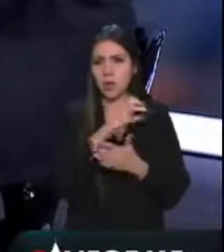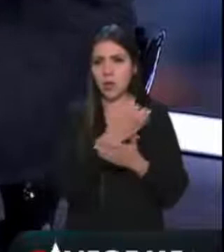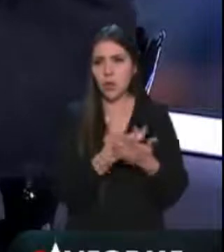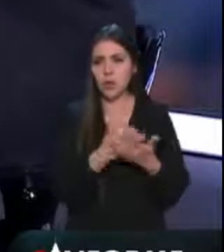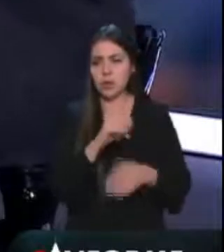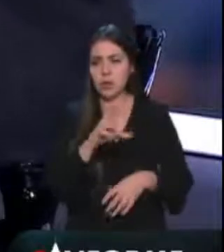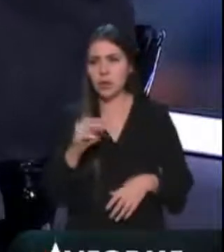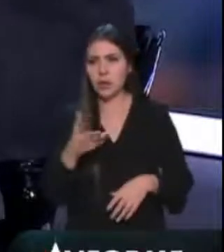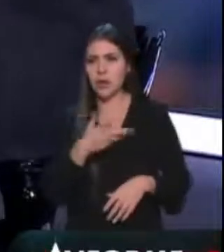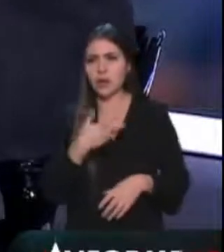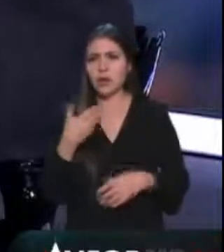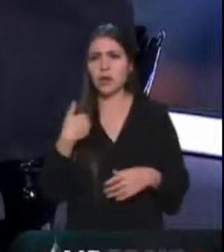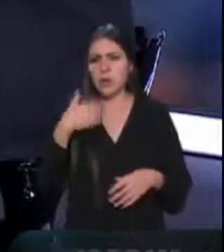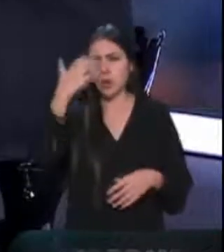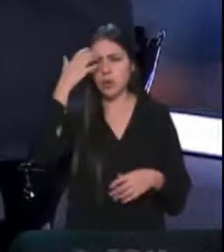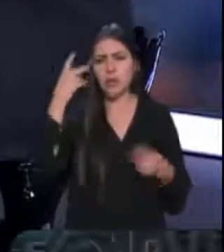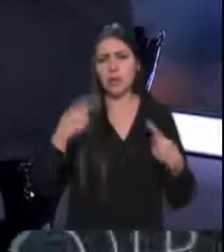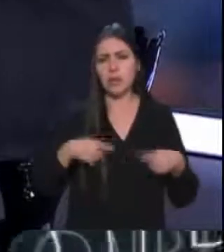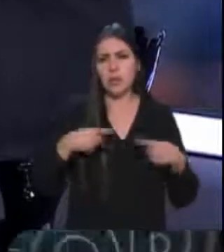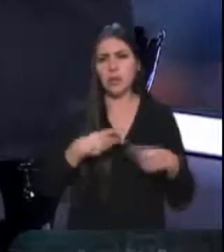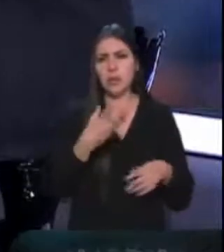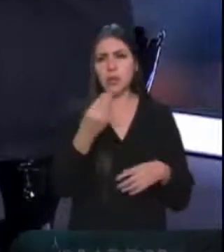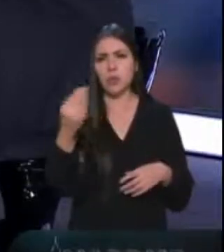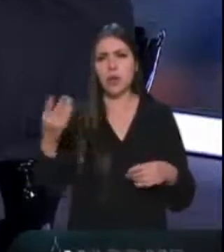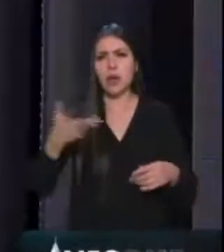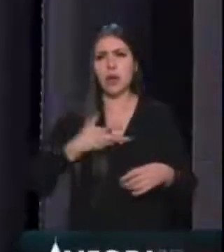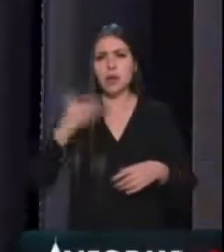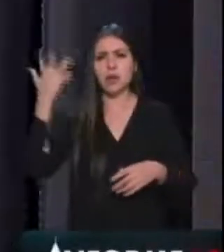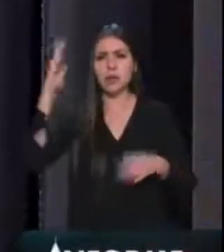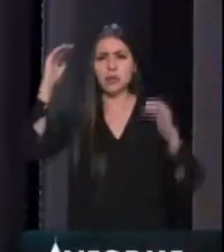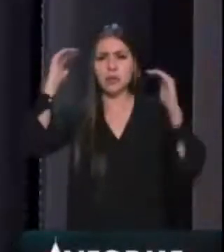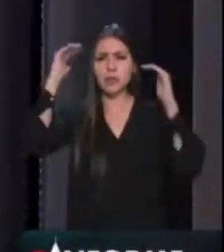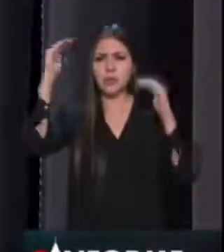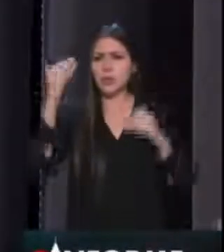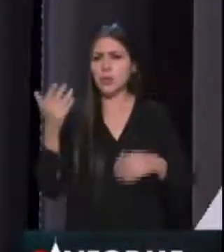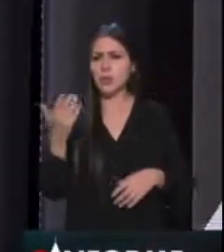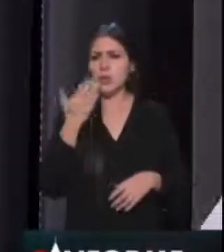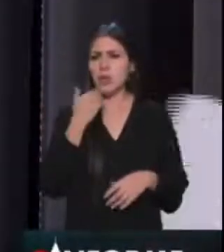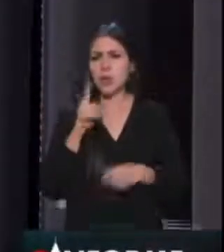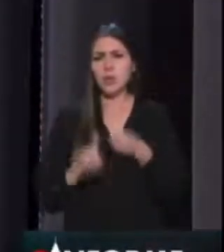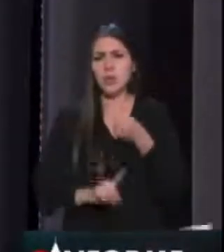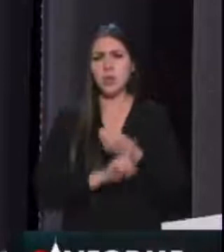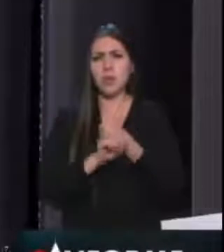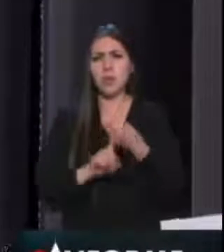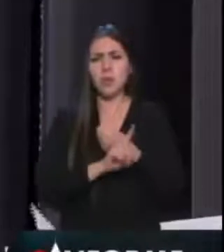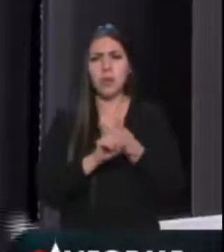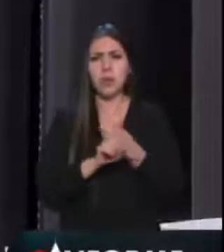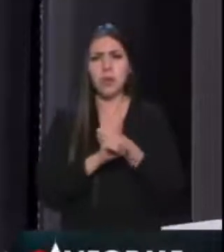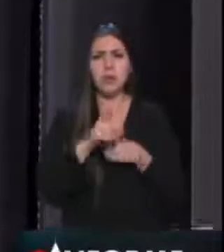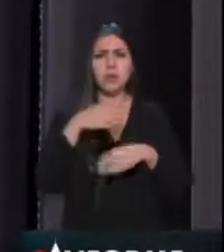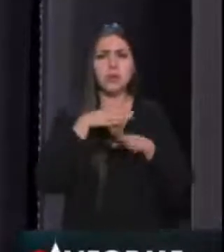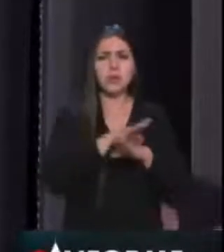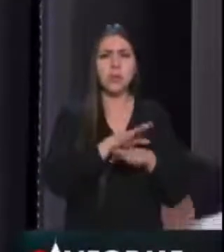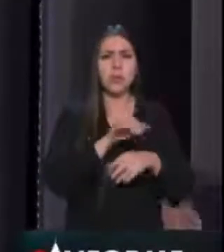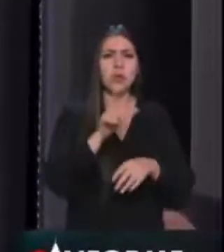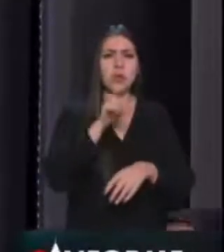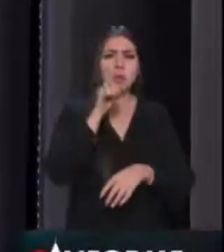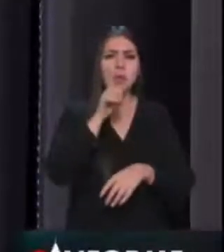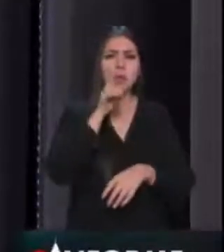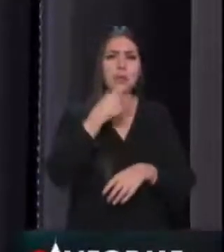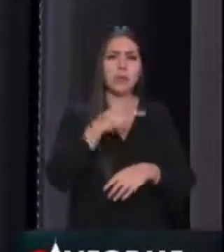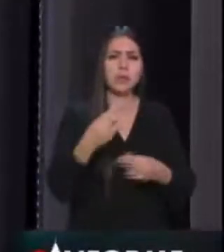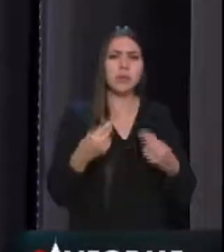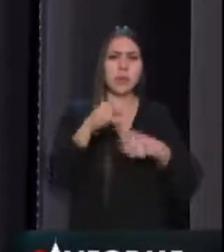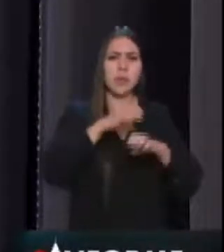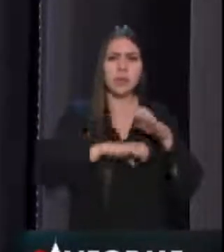De hecho, yo conozco a mucha gente que tiene sus paneles y sin ningún problema en su relación con CFE y con